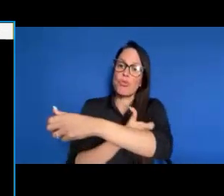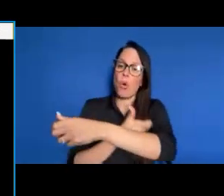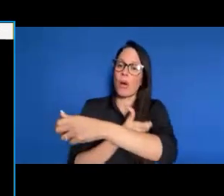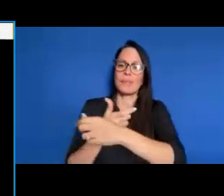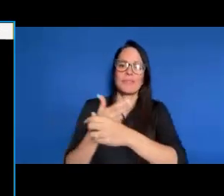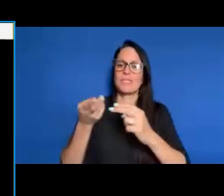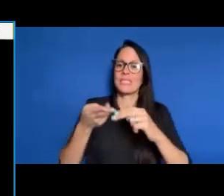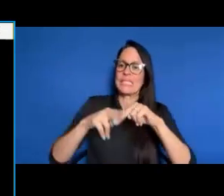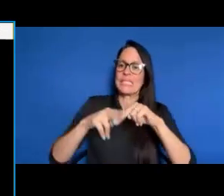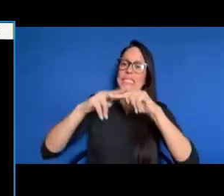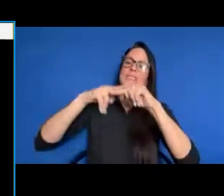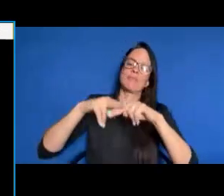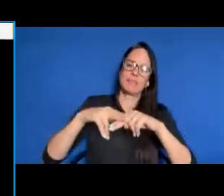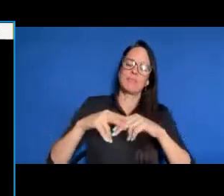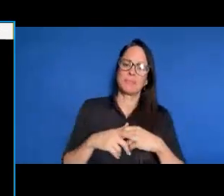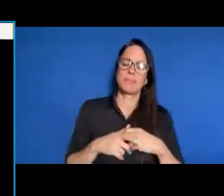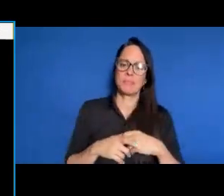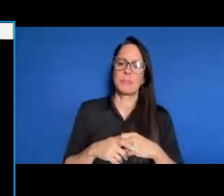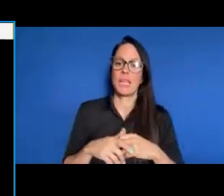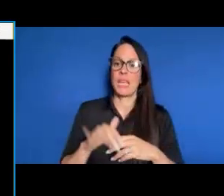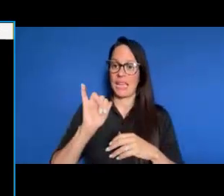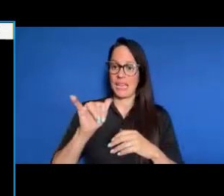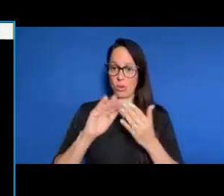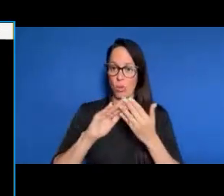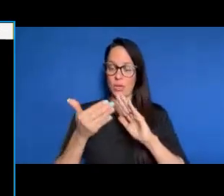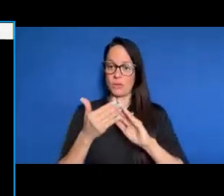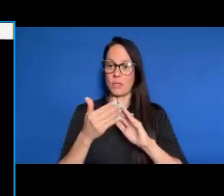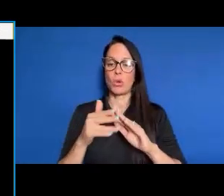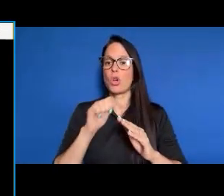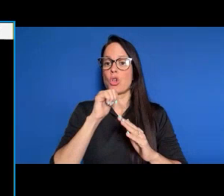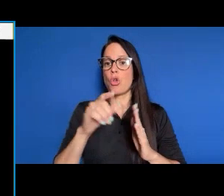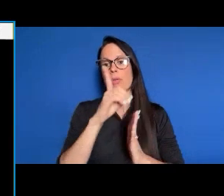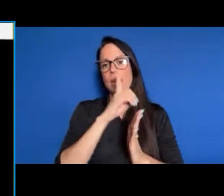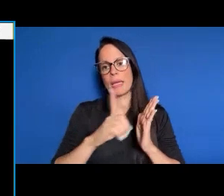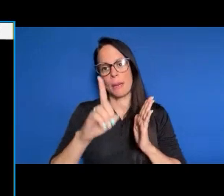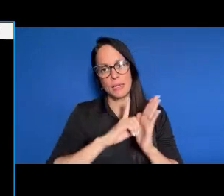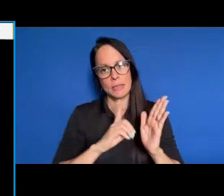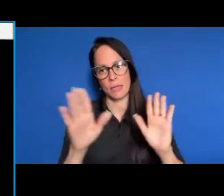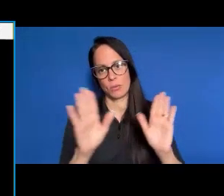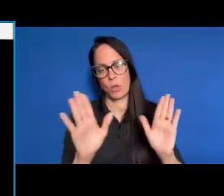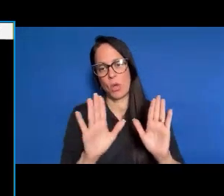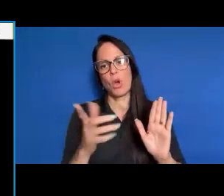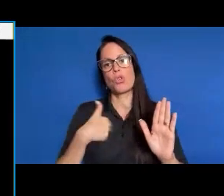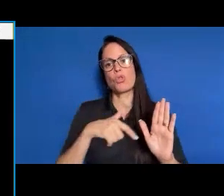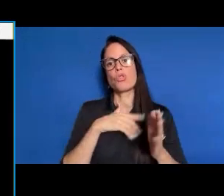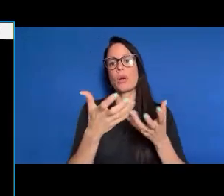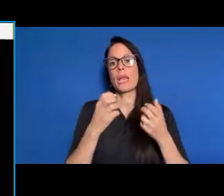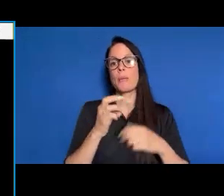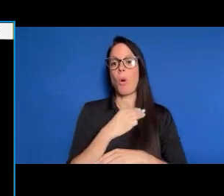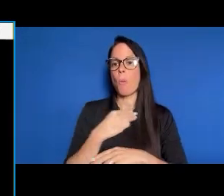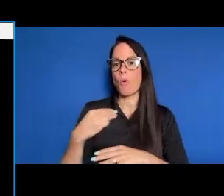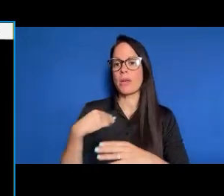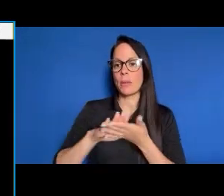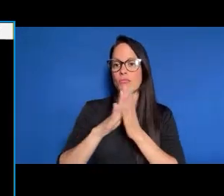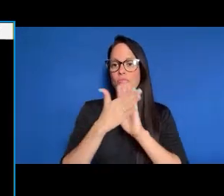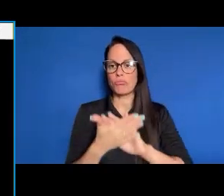al centro punto del municipio para no criminalizar algunos espacios, sino estamos municipalizando de cierta manera los datos.